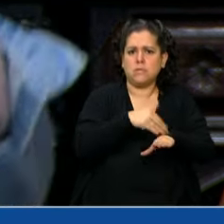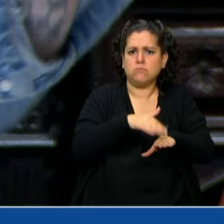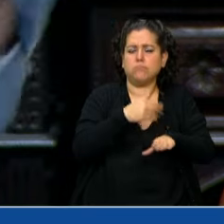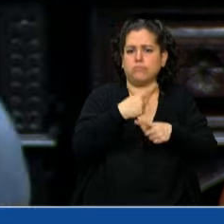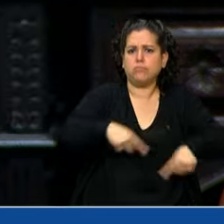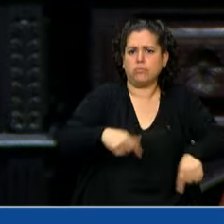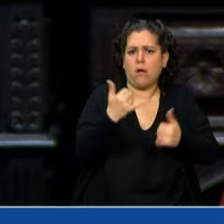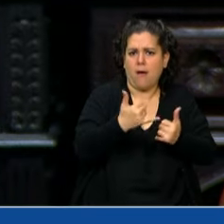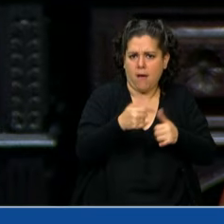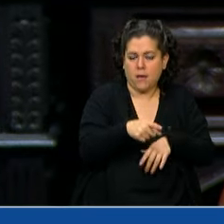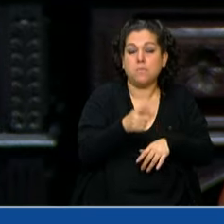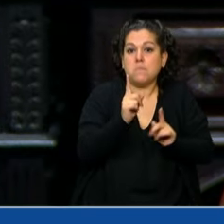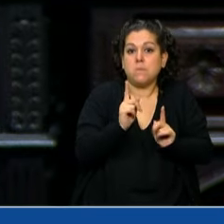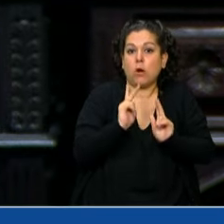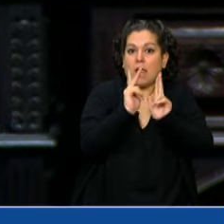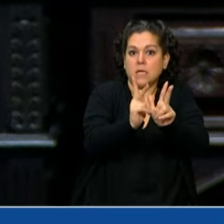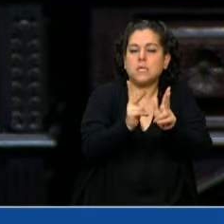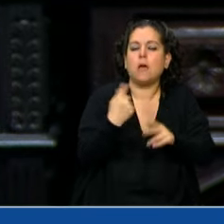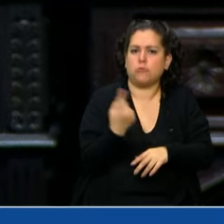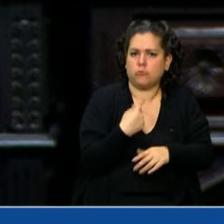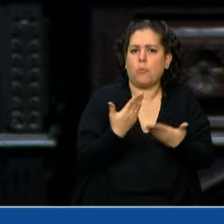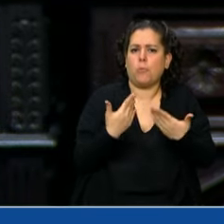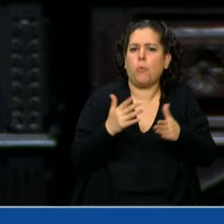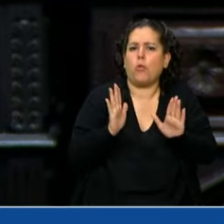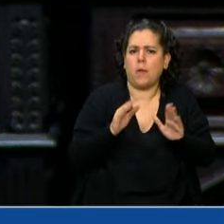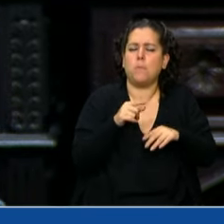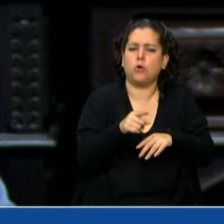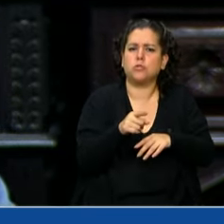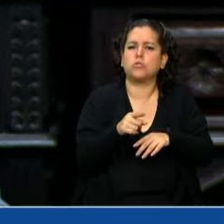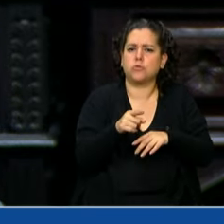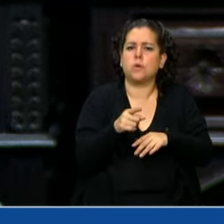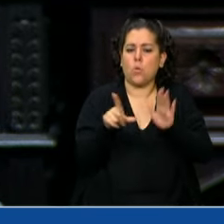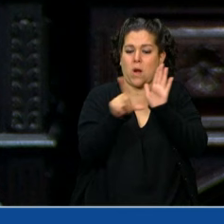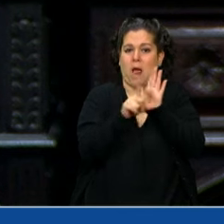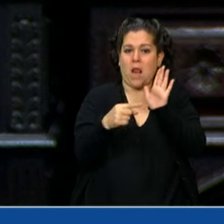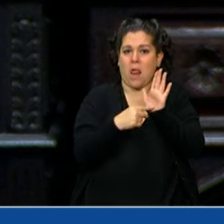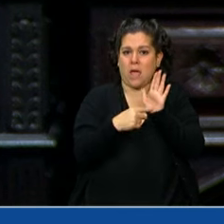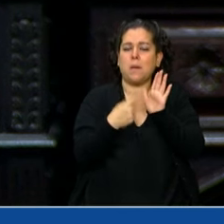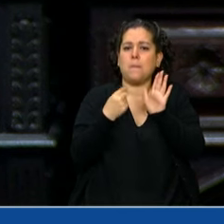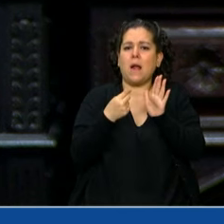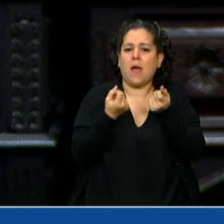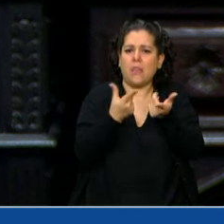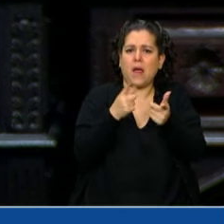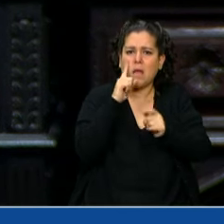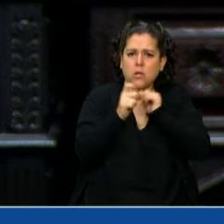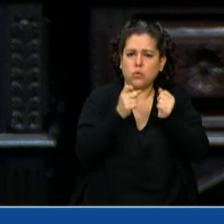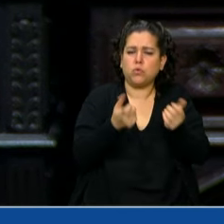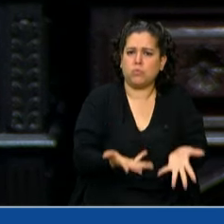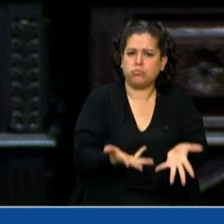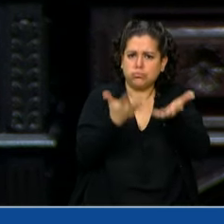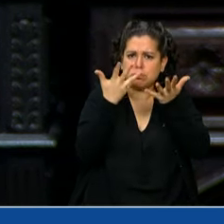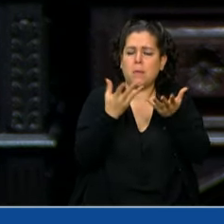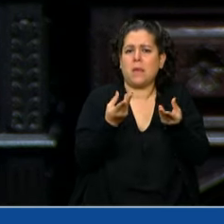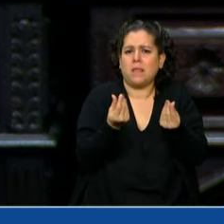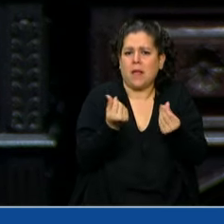esta forma como les decía nosotros vamos a poder garantizar una ley que nos dé más industria más trabajo de